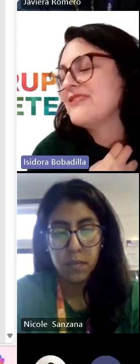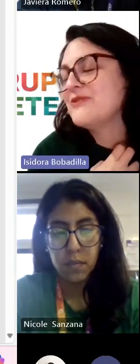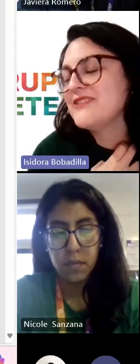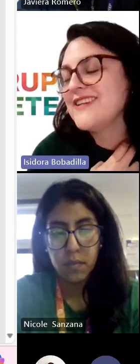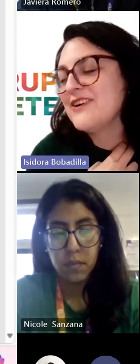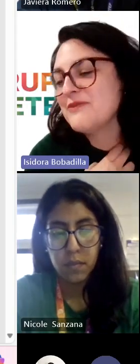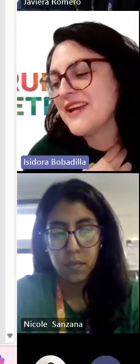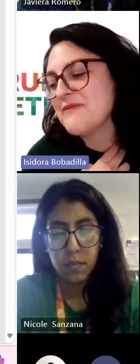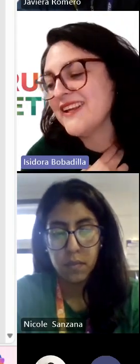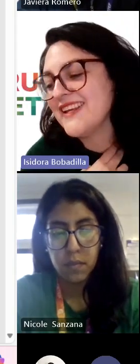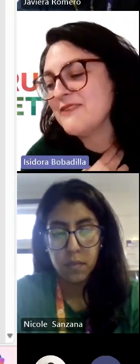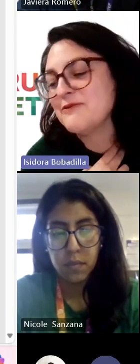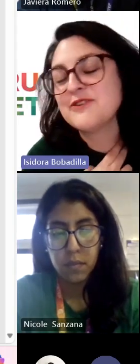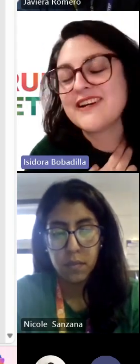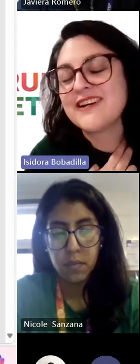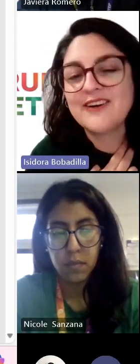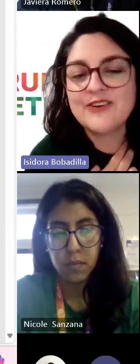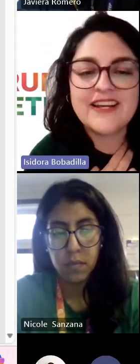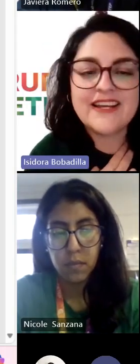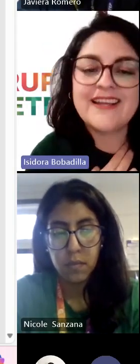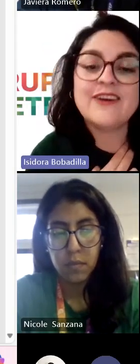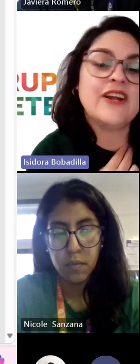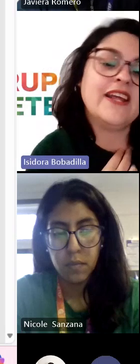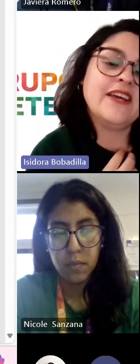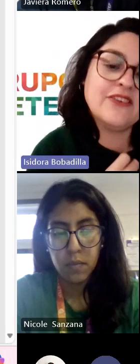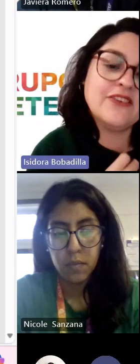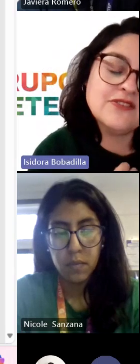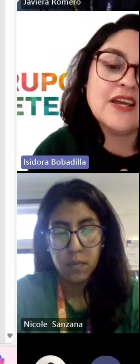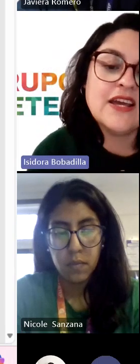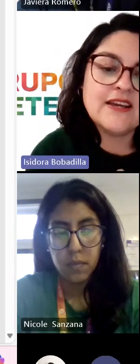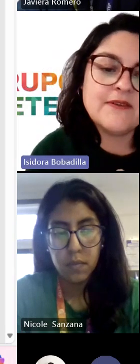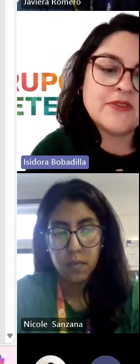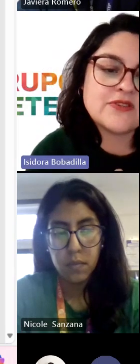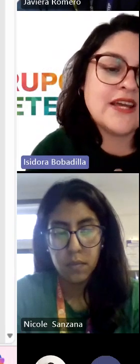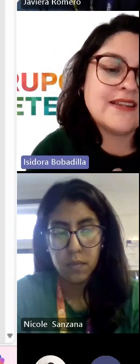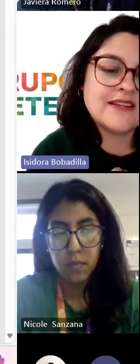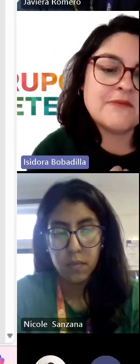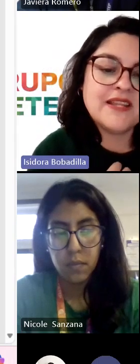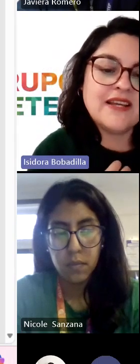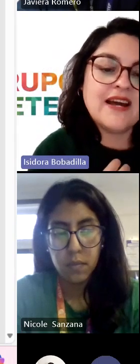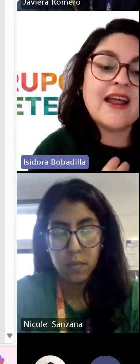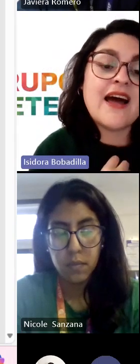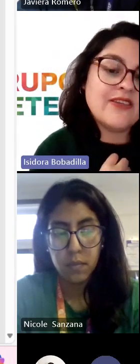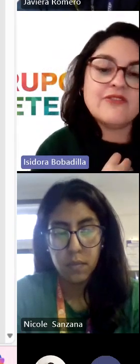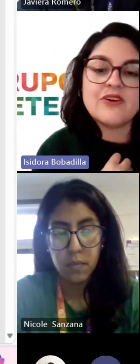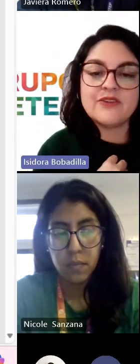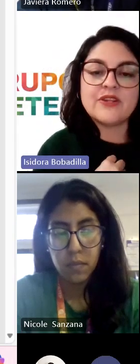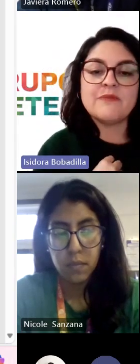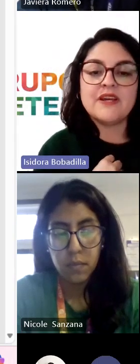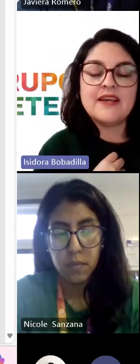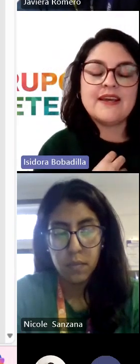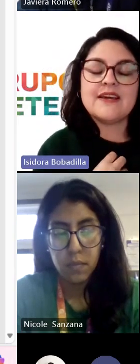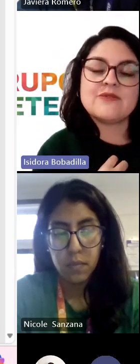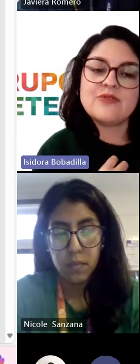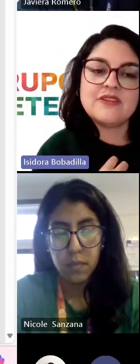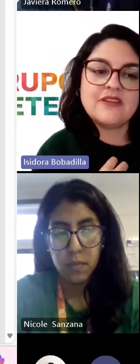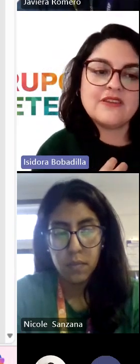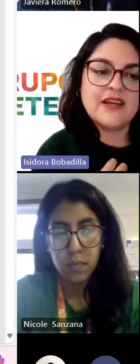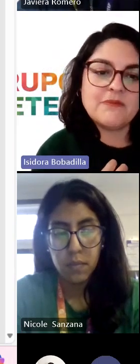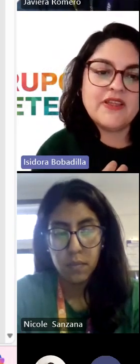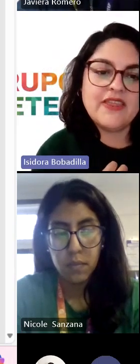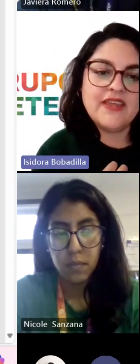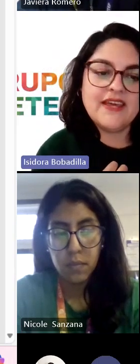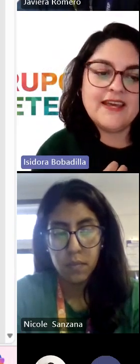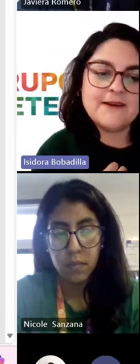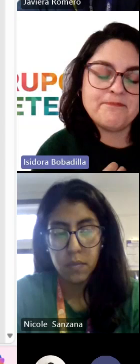es un seco porque además tiene mucho trabajo en colegios, entonces estas temáticas las ha ido abordando también en sus